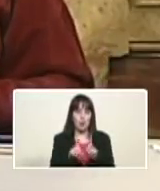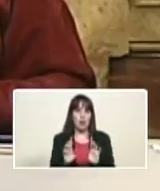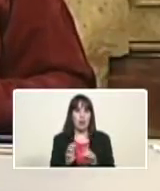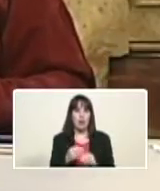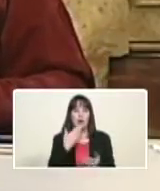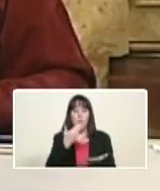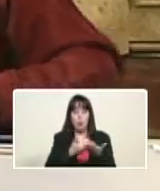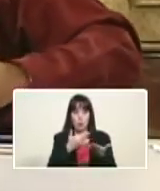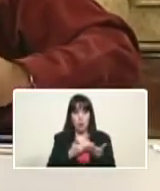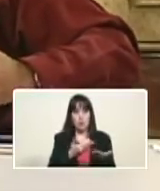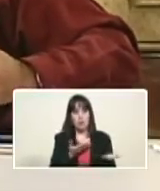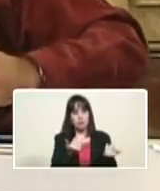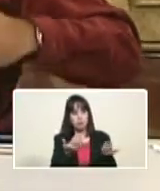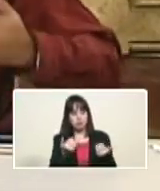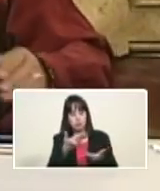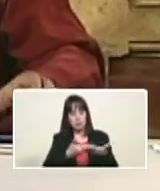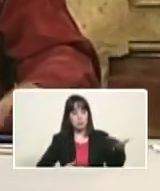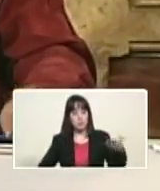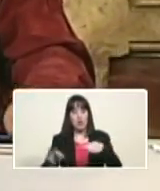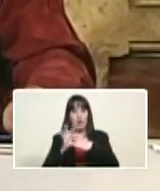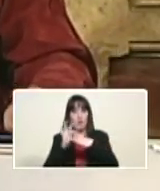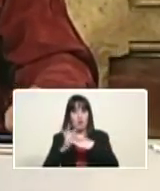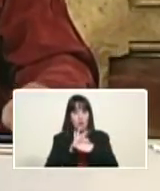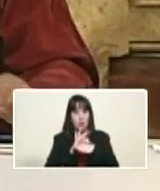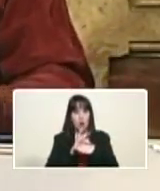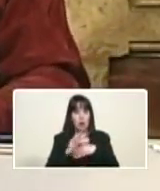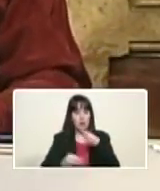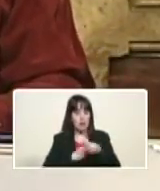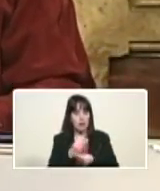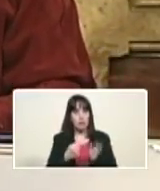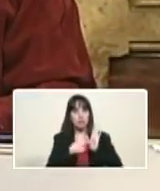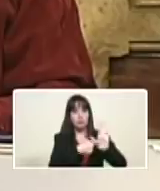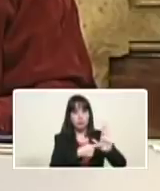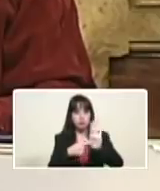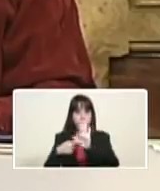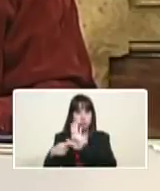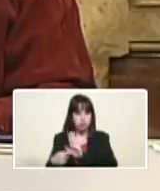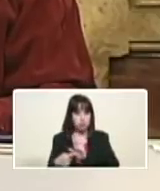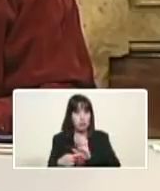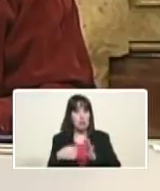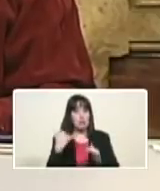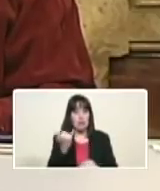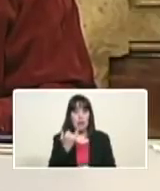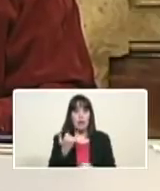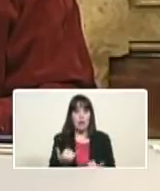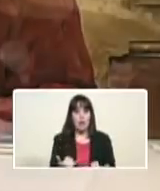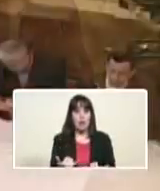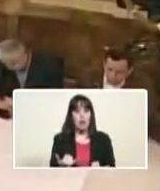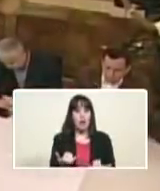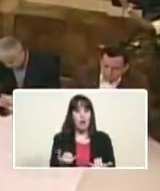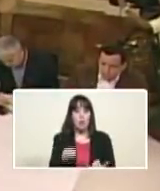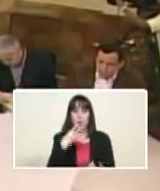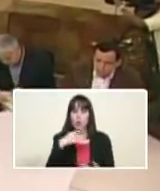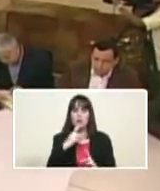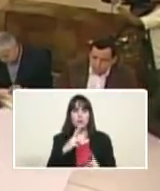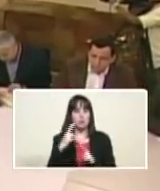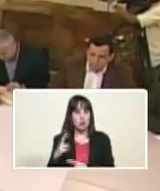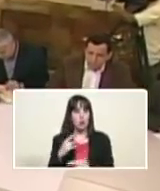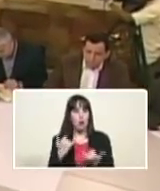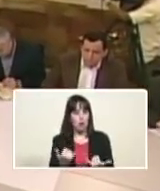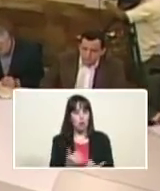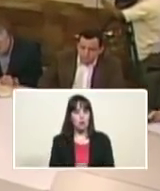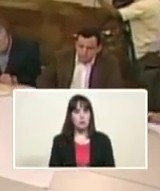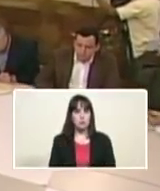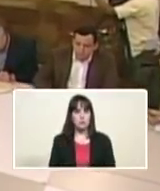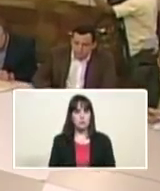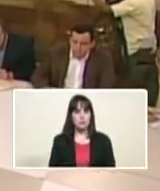propuestas con la fórmula que he puesto a andar y que ya tiene sus primeros buenos resultados. Camarada, ya